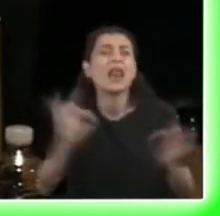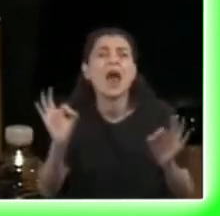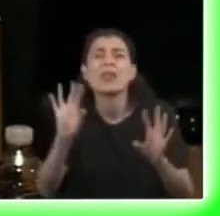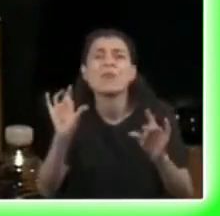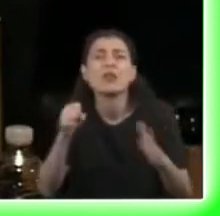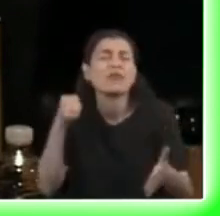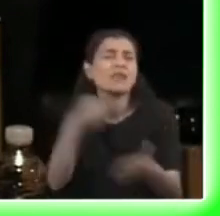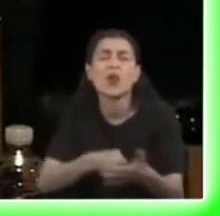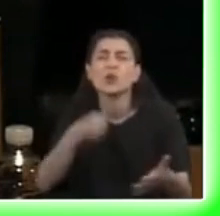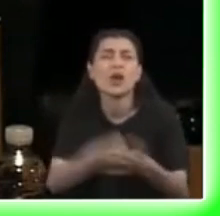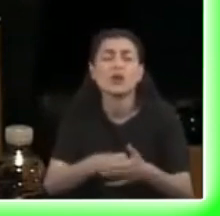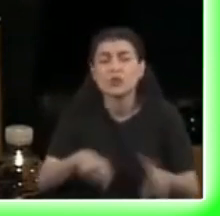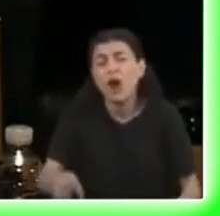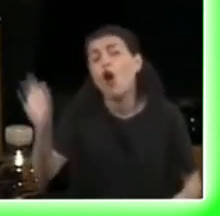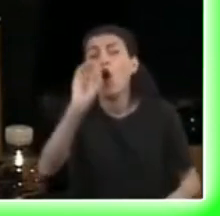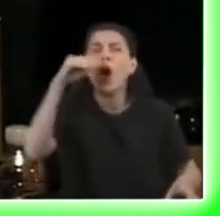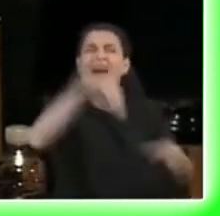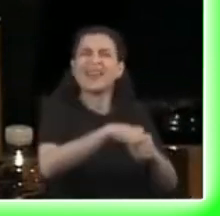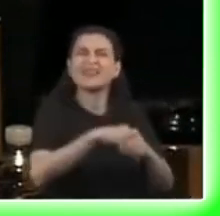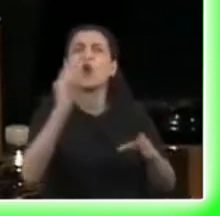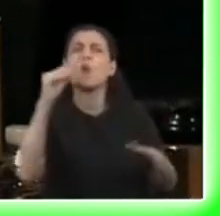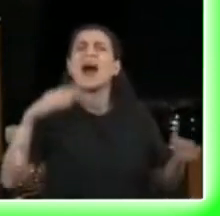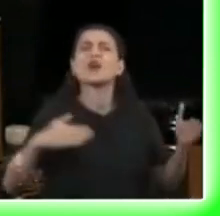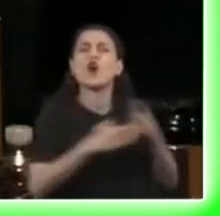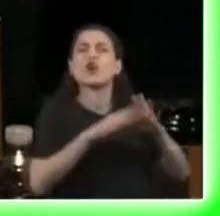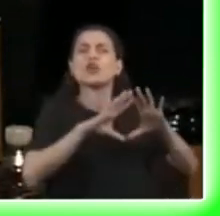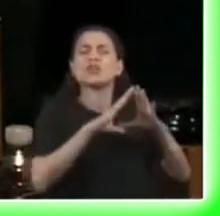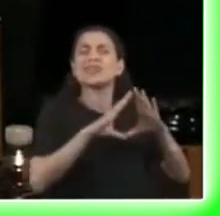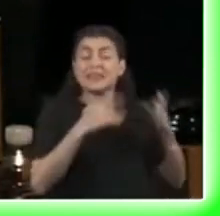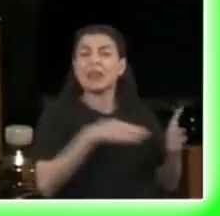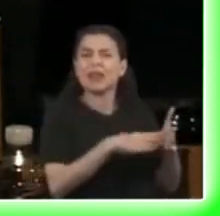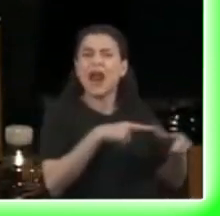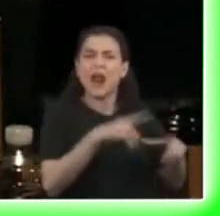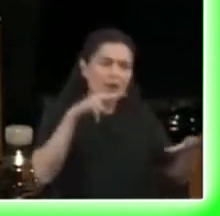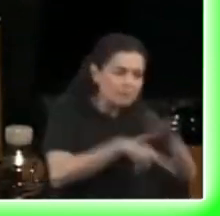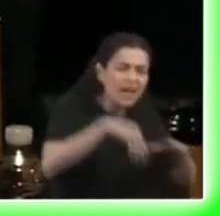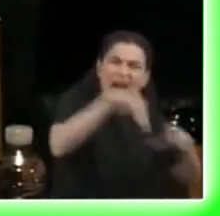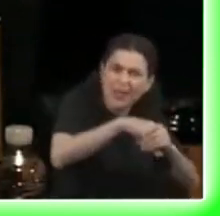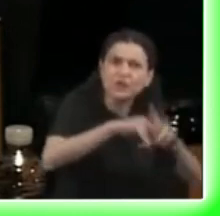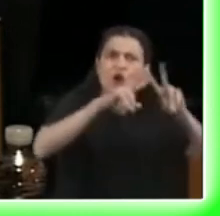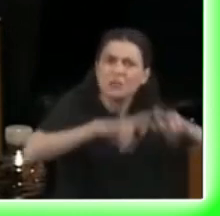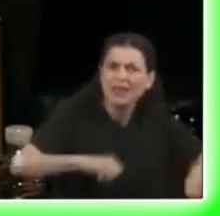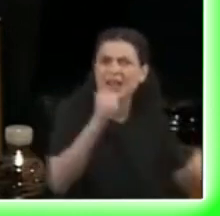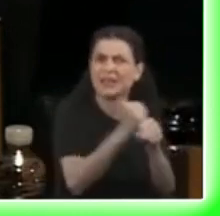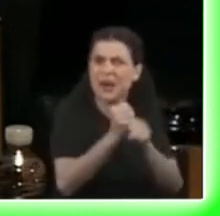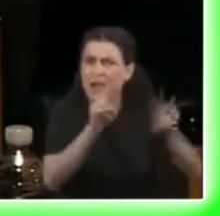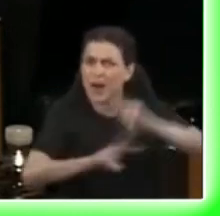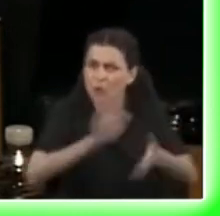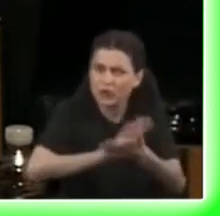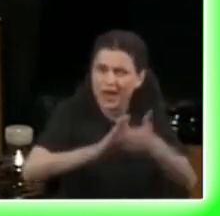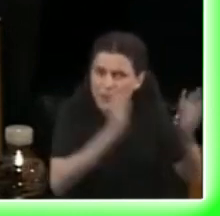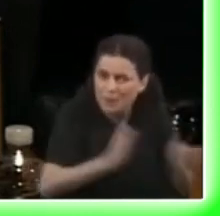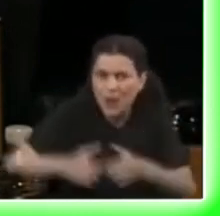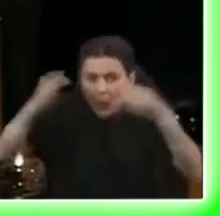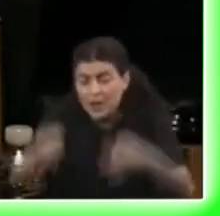Central en 7 meses cuando todo el mundo creía que era imposible, o hacer la reforma estructural más grande de la historia. Es decir, no